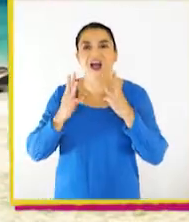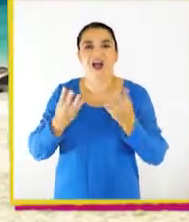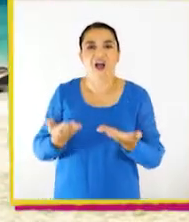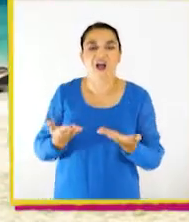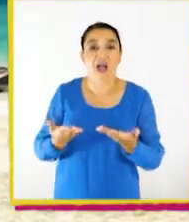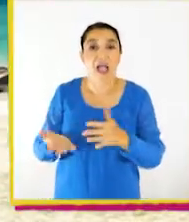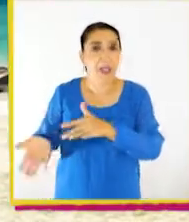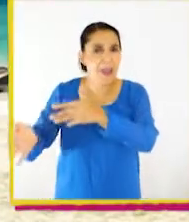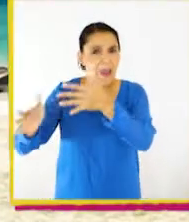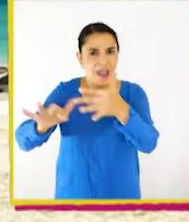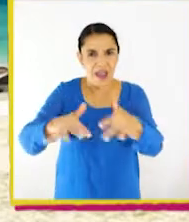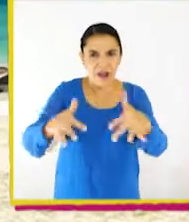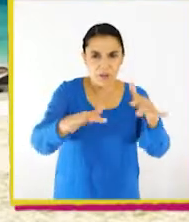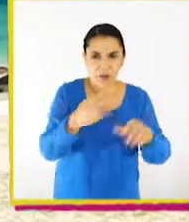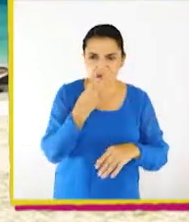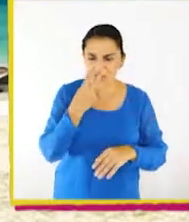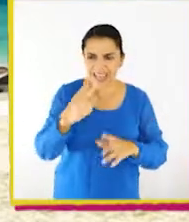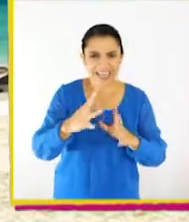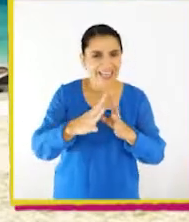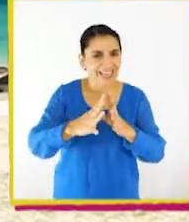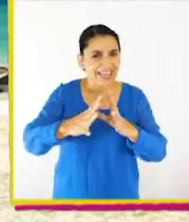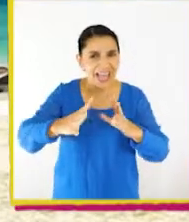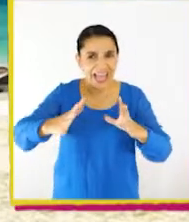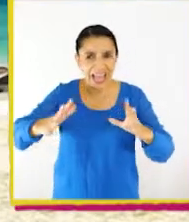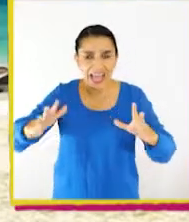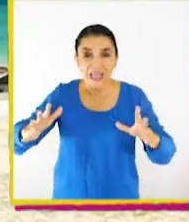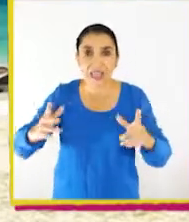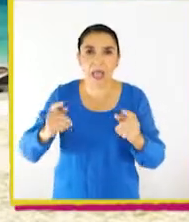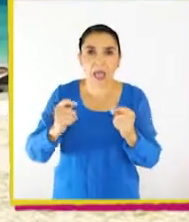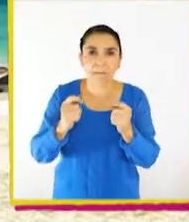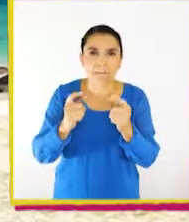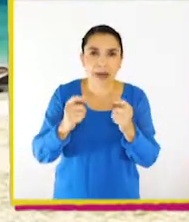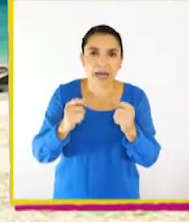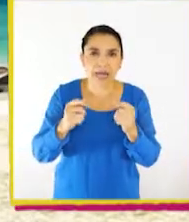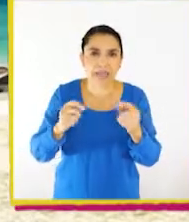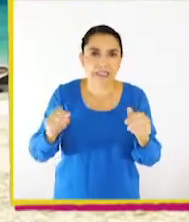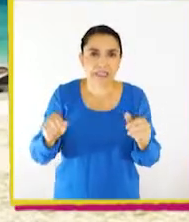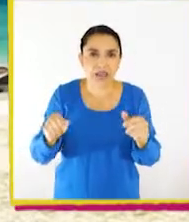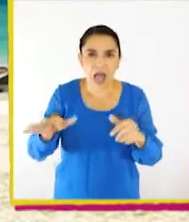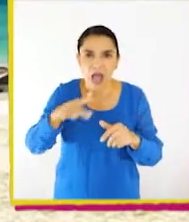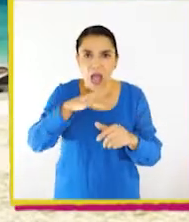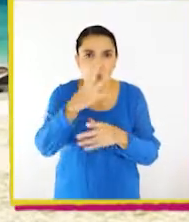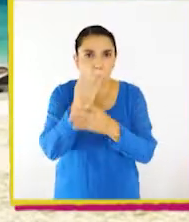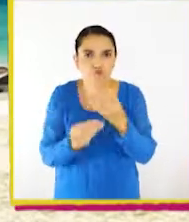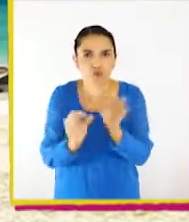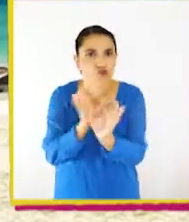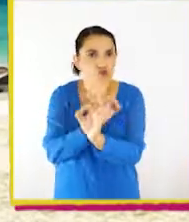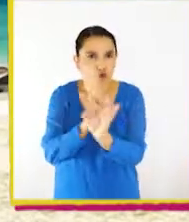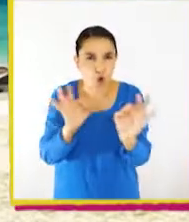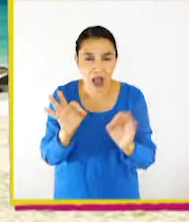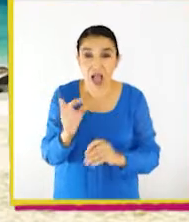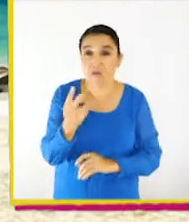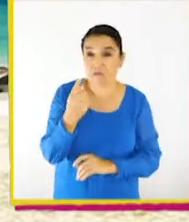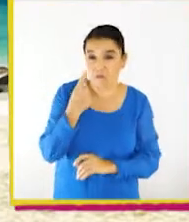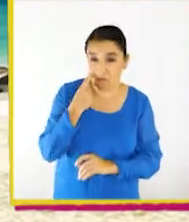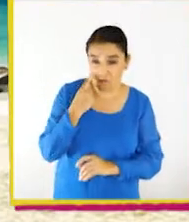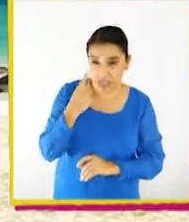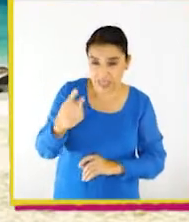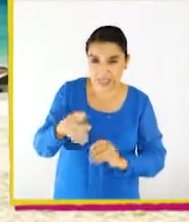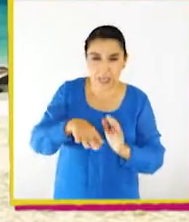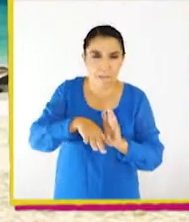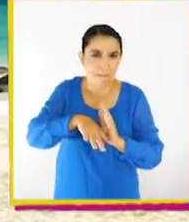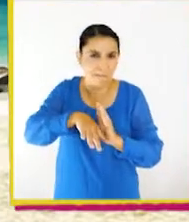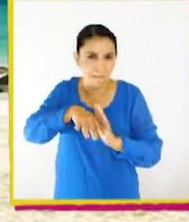¡Wow! ¡El mar se ve tan grande! Pareciera que el agua nunca se fuera a acabar. Si se fijan,